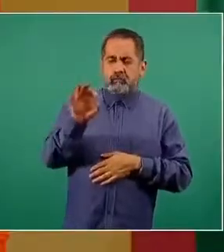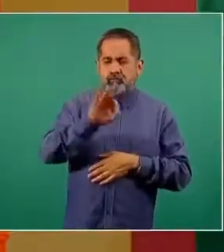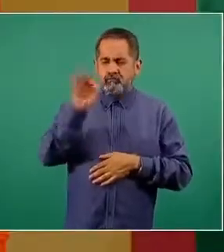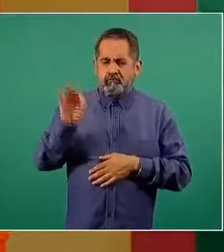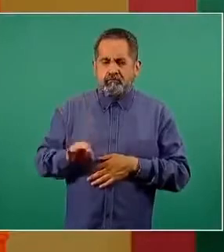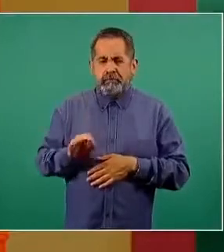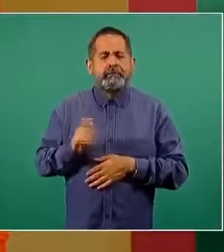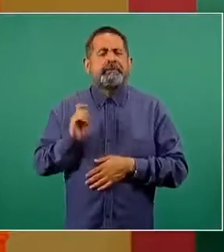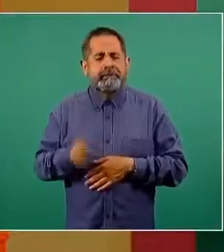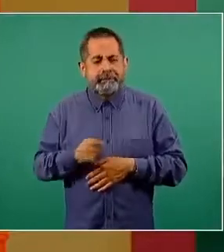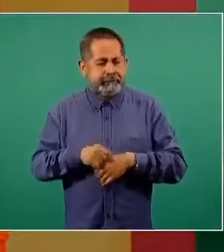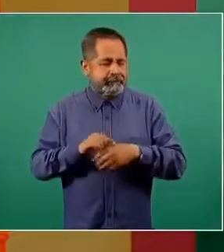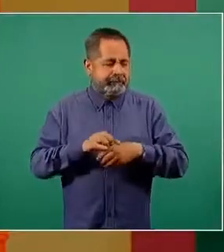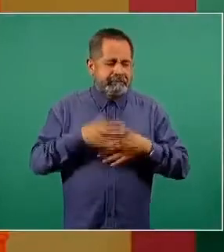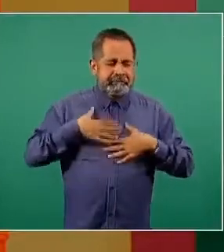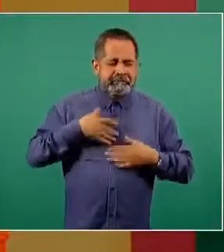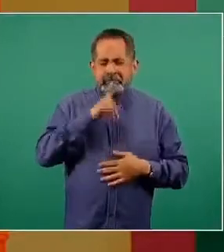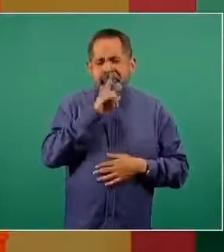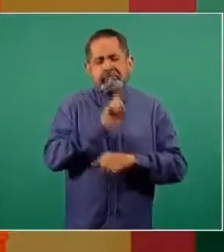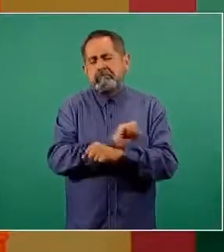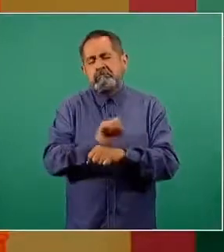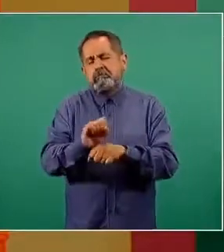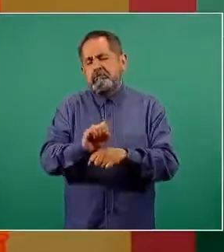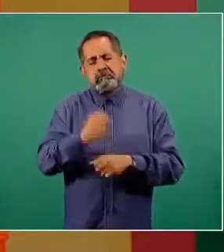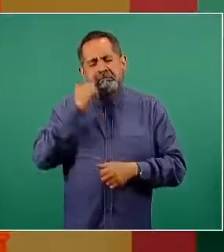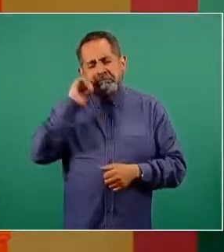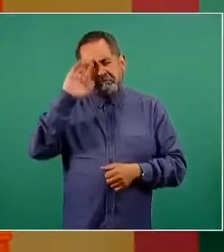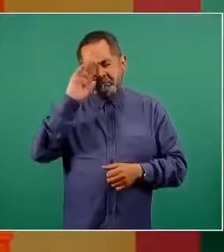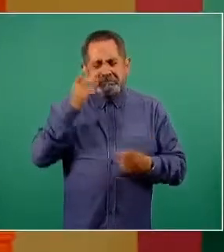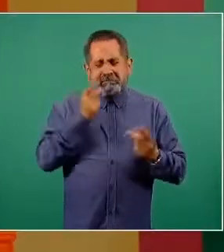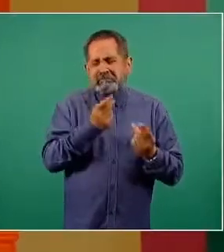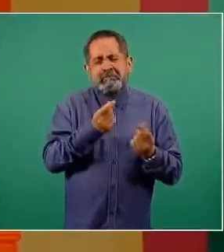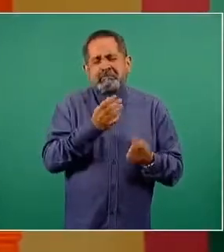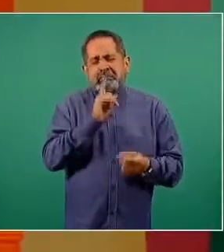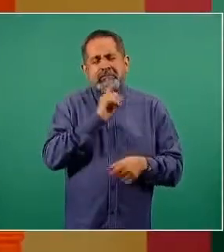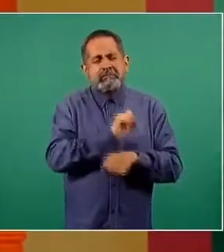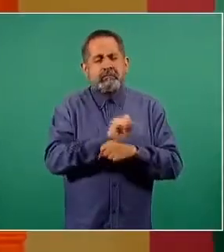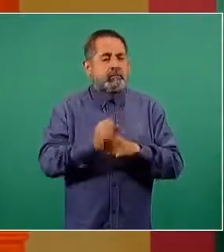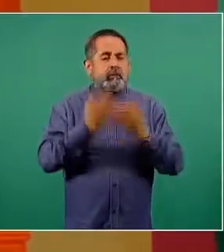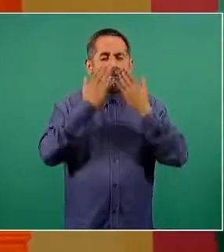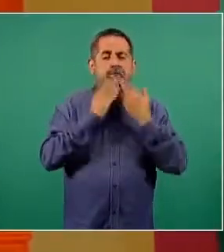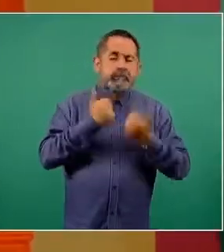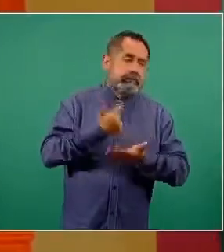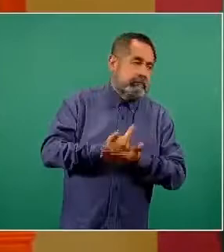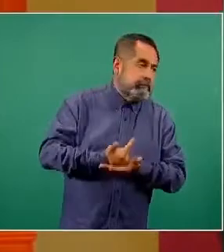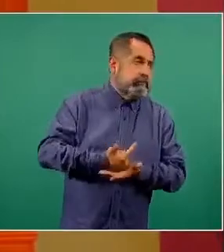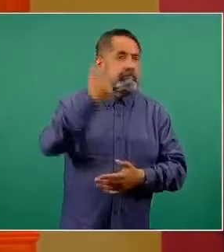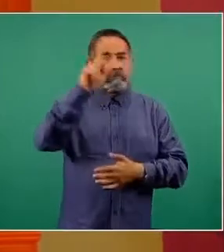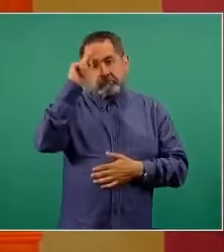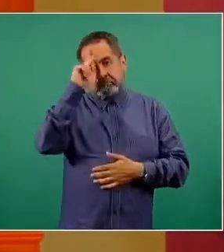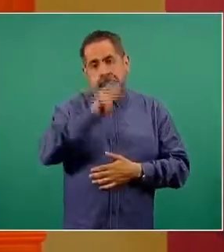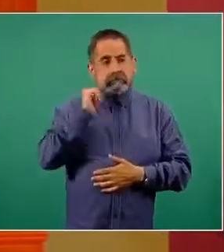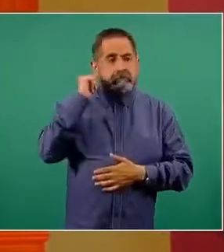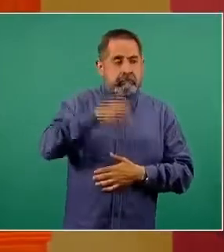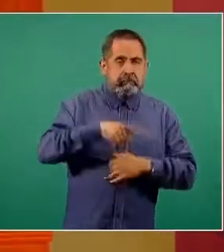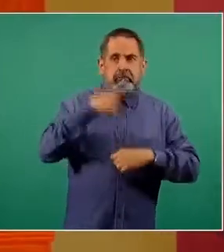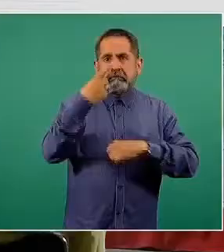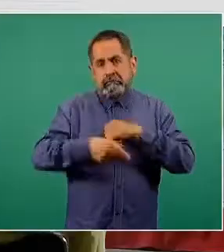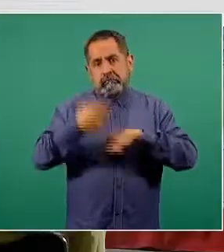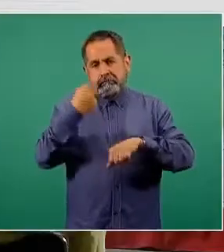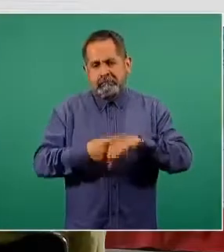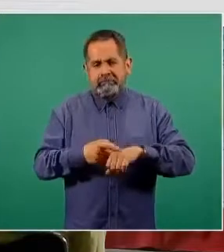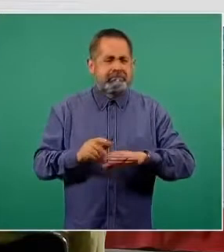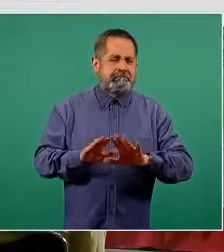son reacciones secundarias leves, muy leves. No hemos tenido ninguna de consideración que deje daño permanente.